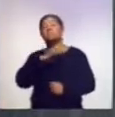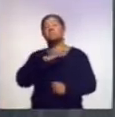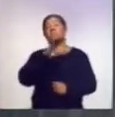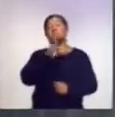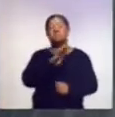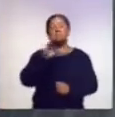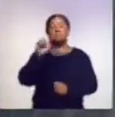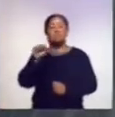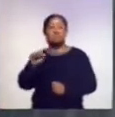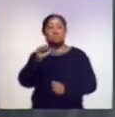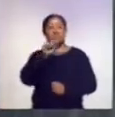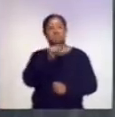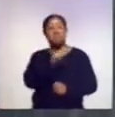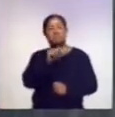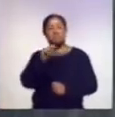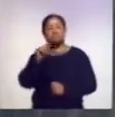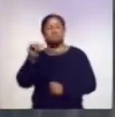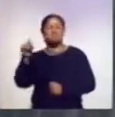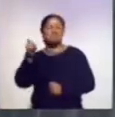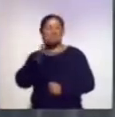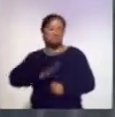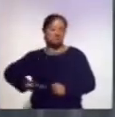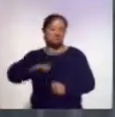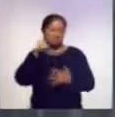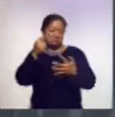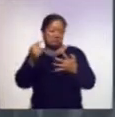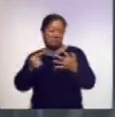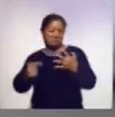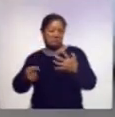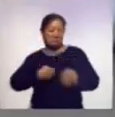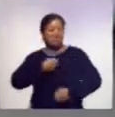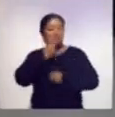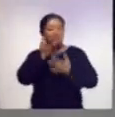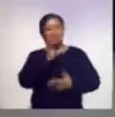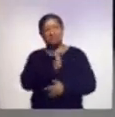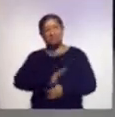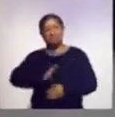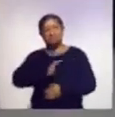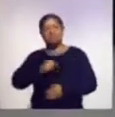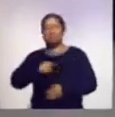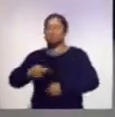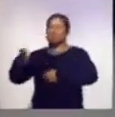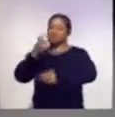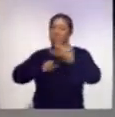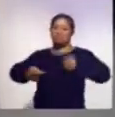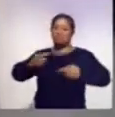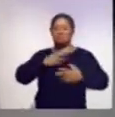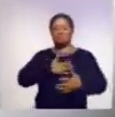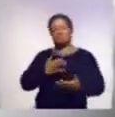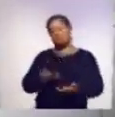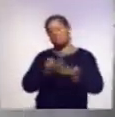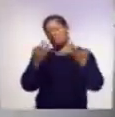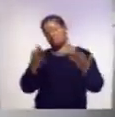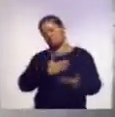Sale, Sidon, Trípoli y otras áreas, expresaron su felicidad por el retorno a su tierra natal.